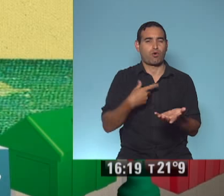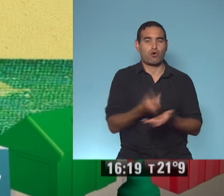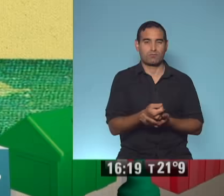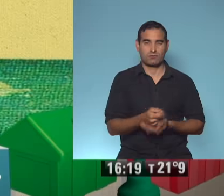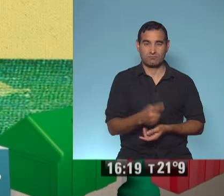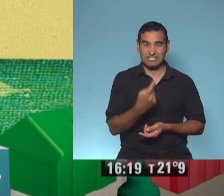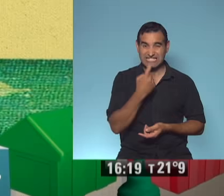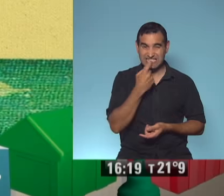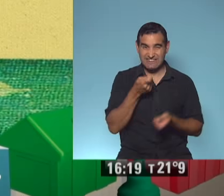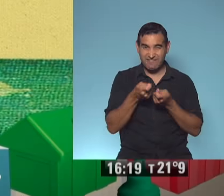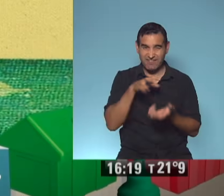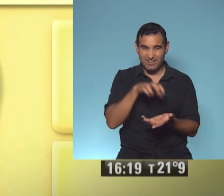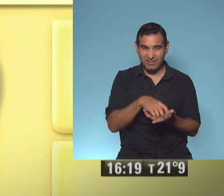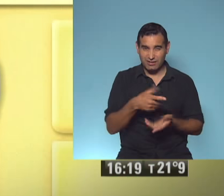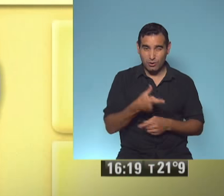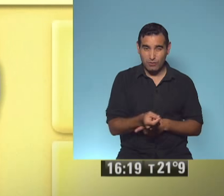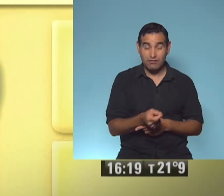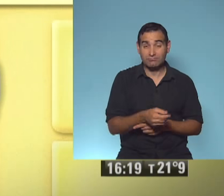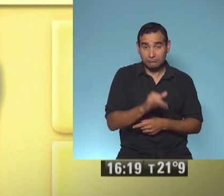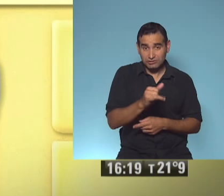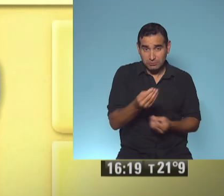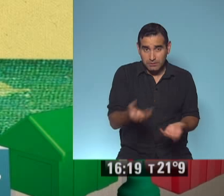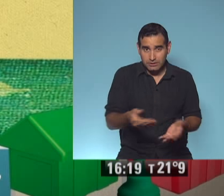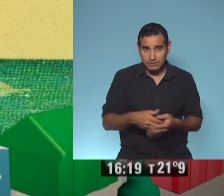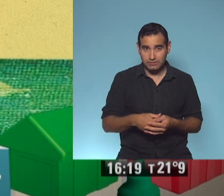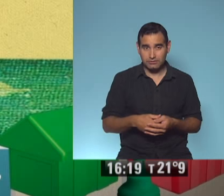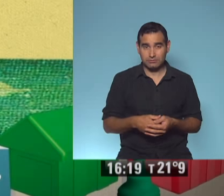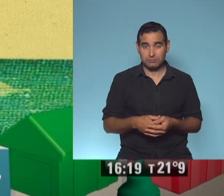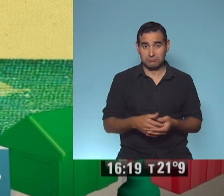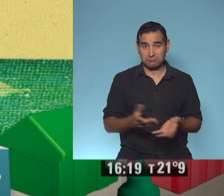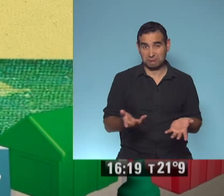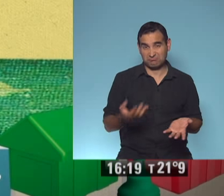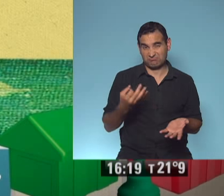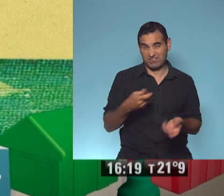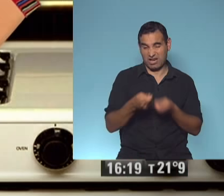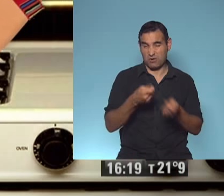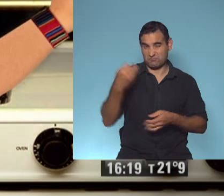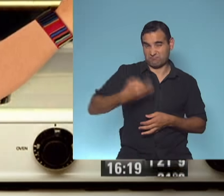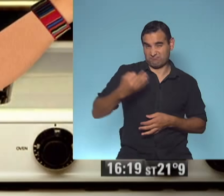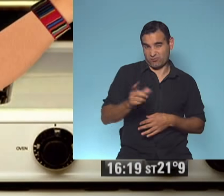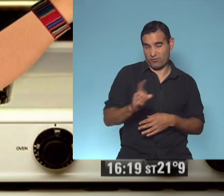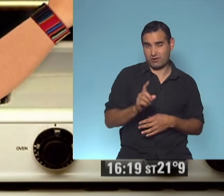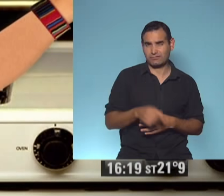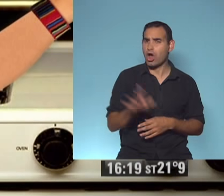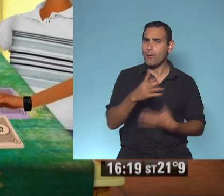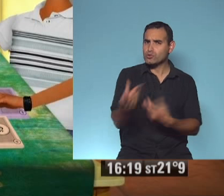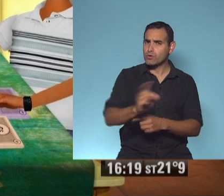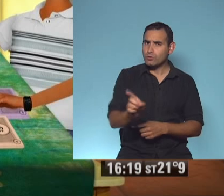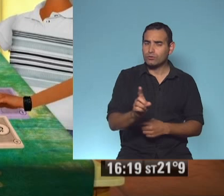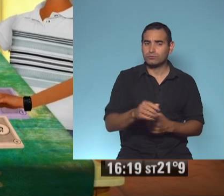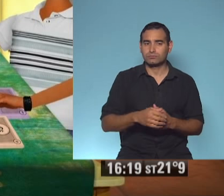¿Una ferretería? Sí, ¿qué pasa? No es un buen negocio. No vale ayudar.